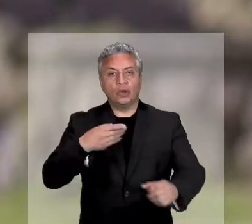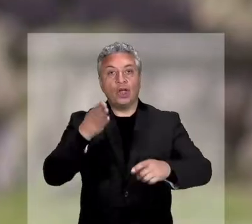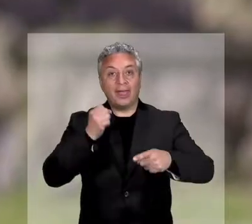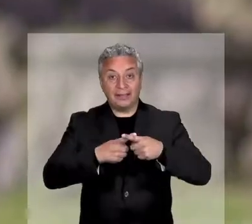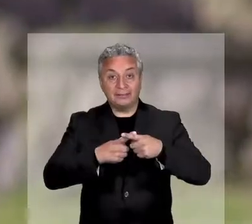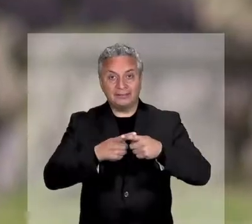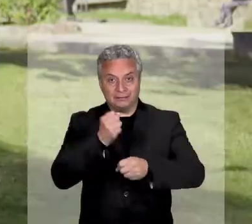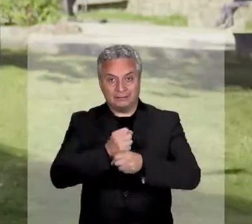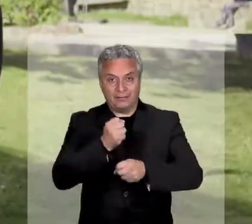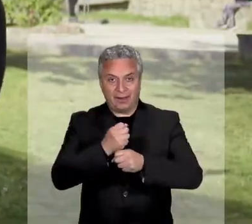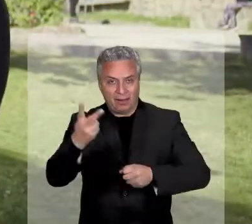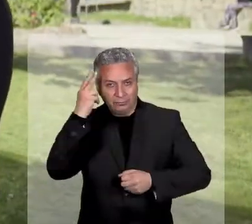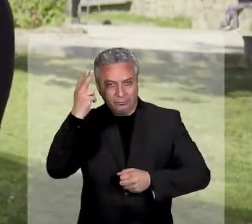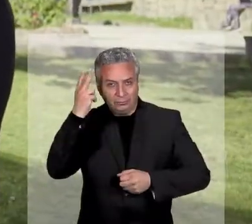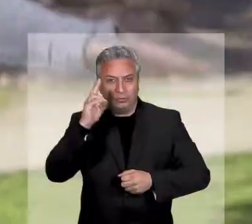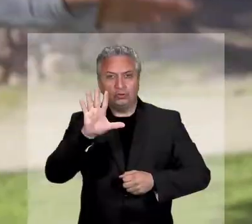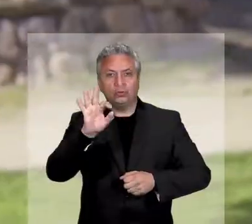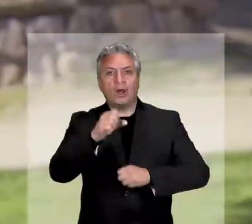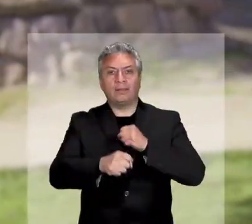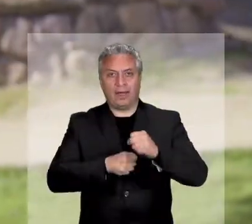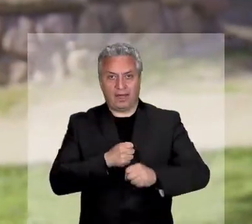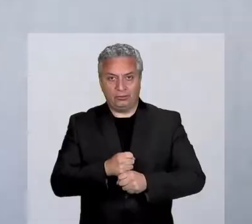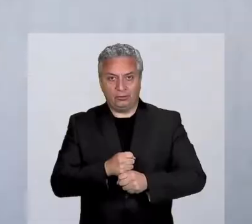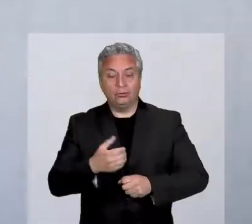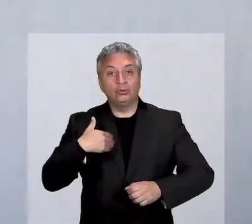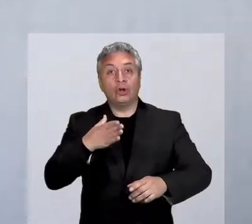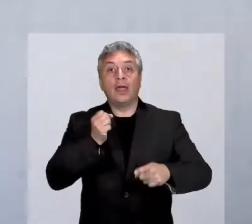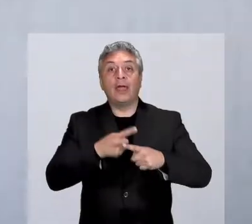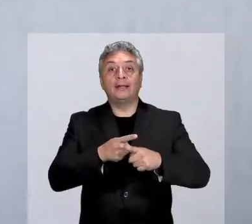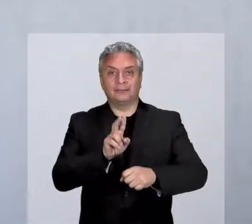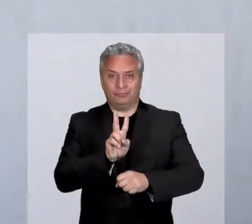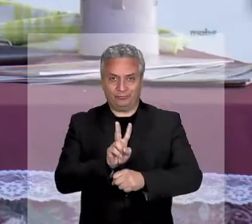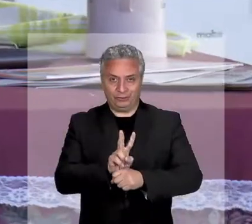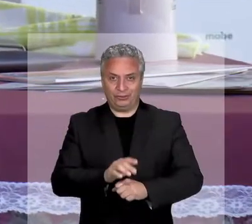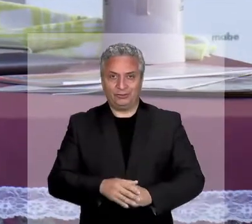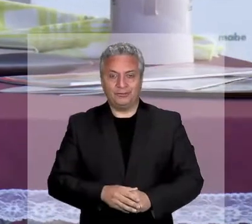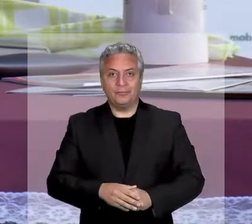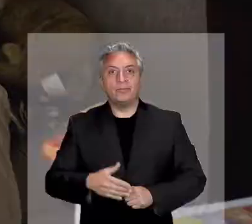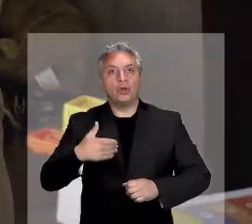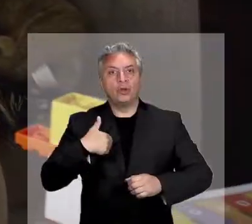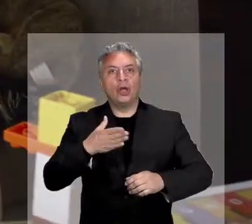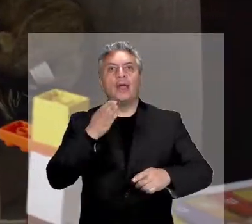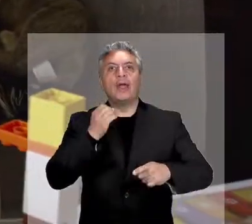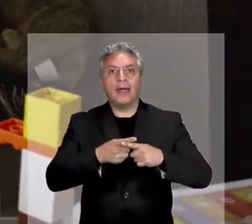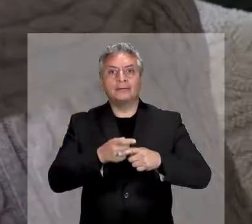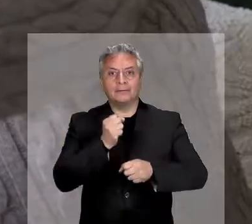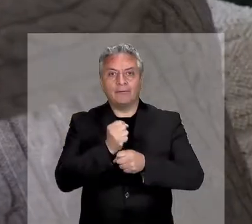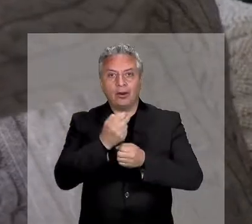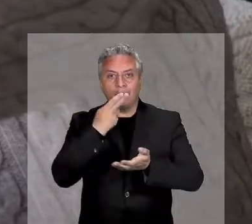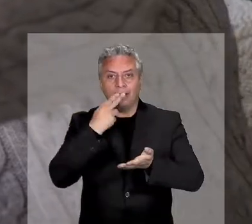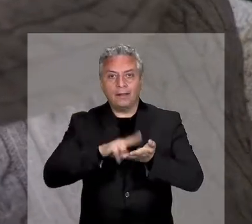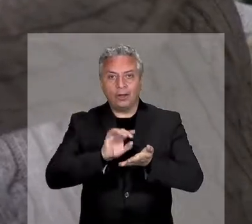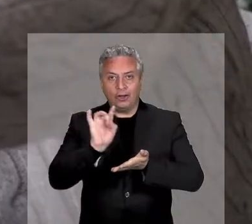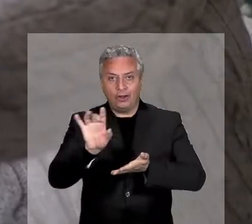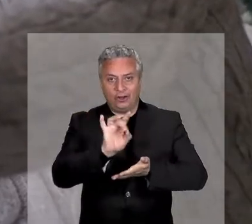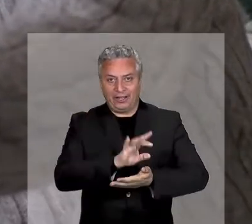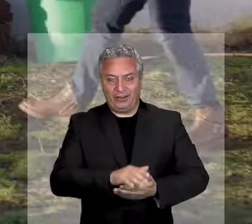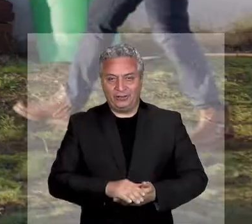Yo fui peluquera por más de 50 años. Yo fui profesor. Yo trabajador del